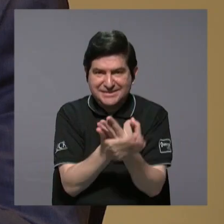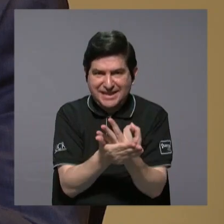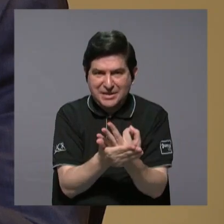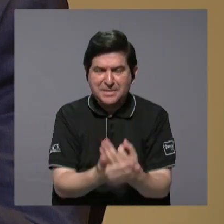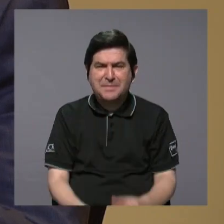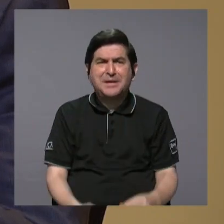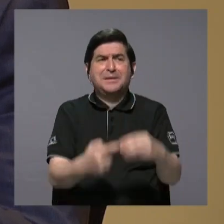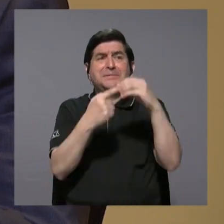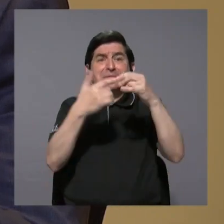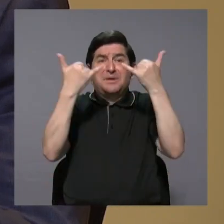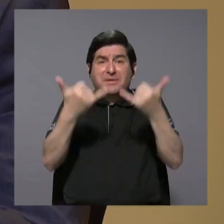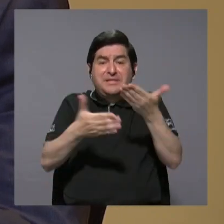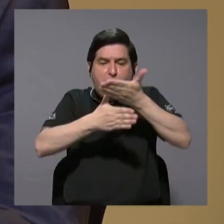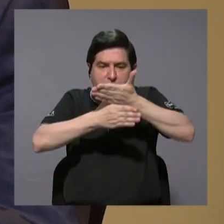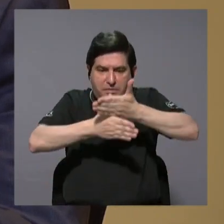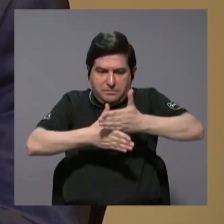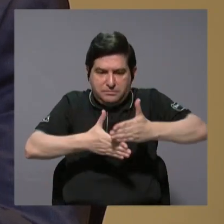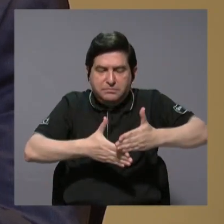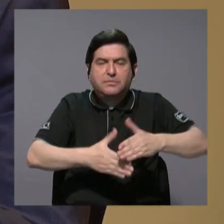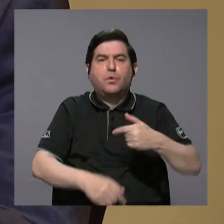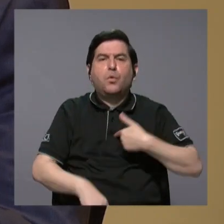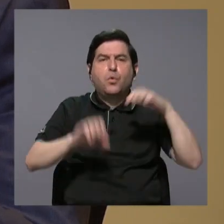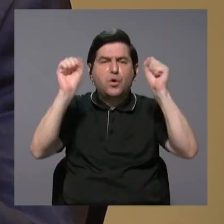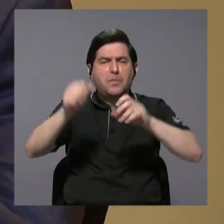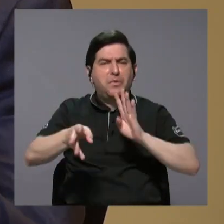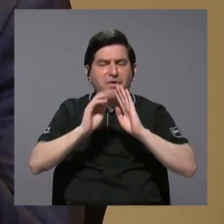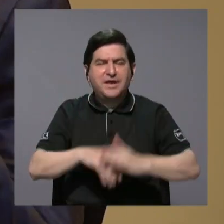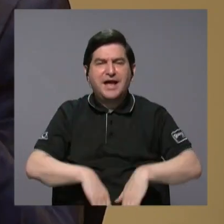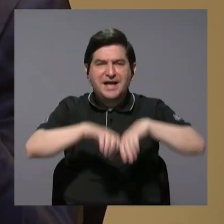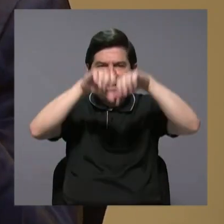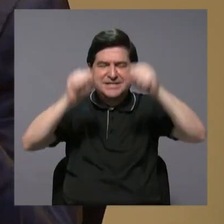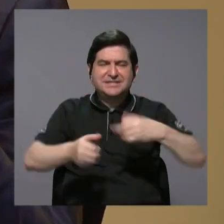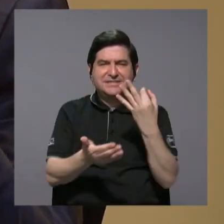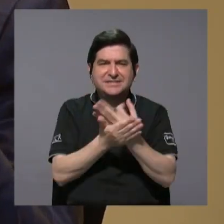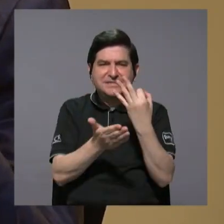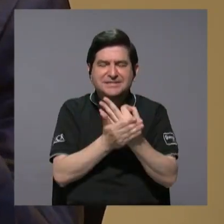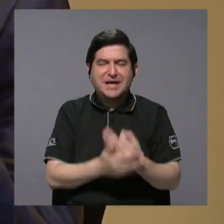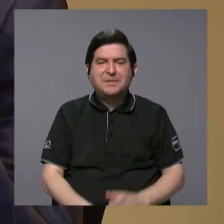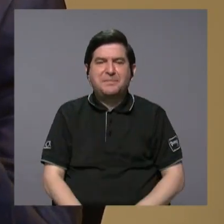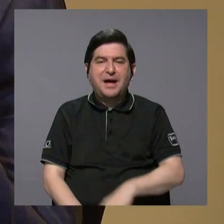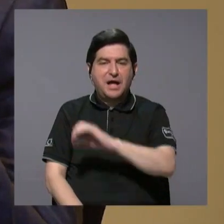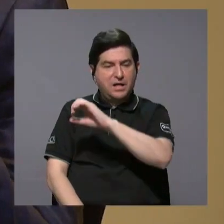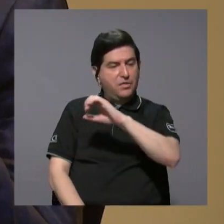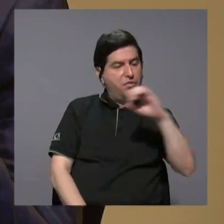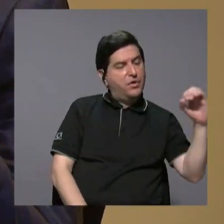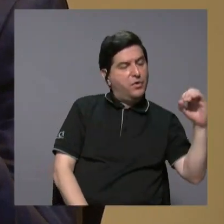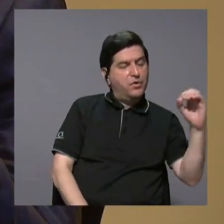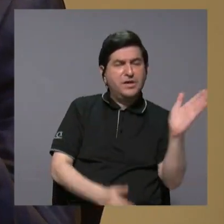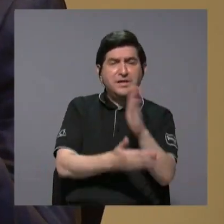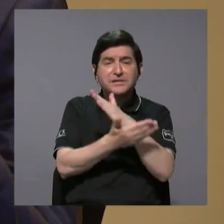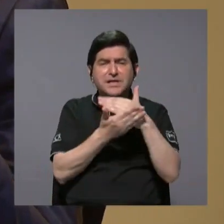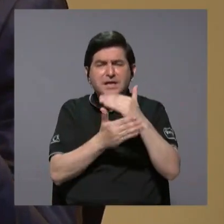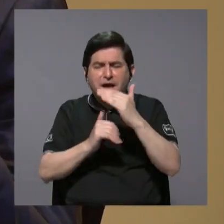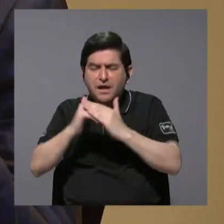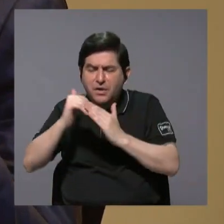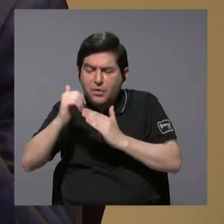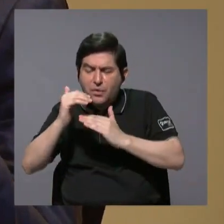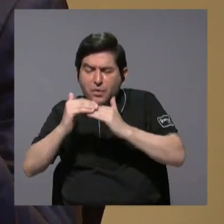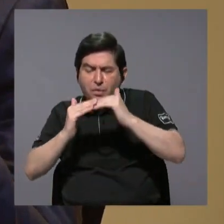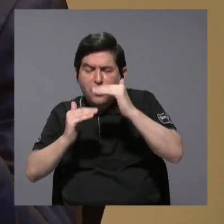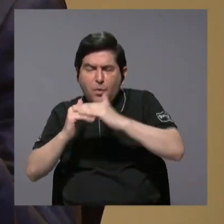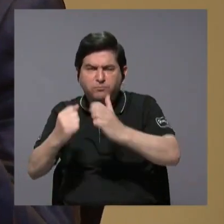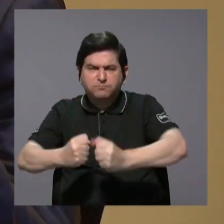más que nunca se están dividiendo. Y uno podría hablar del sistema financiero occidental y de algo que se está construyendo